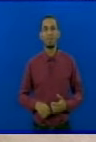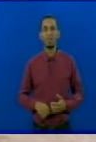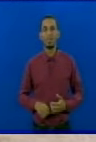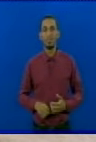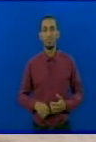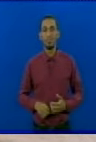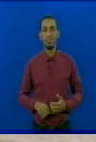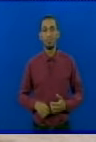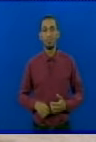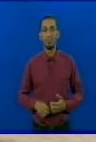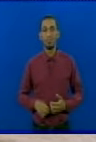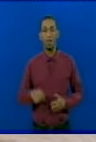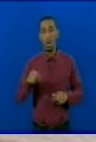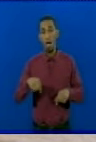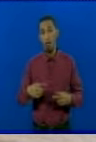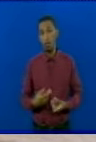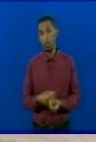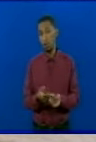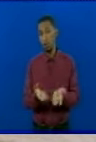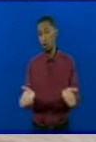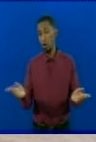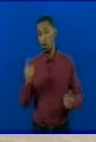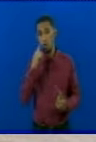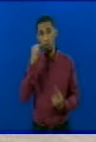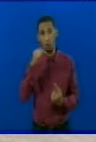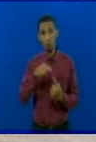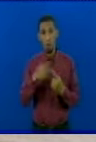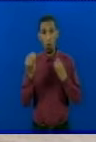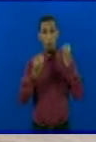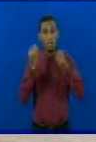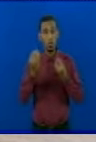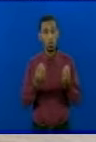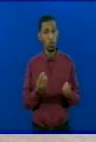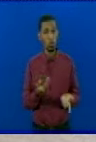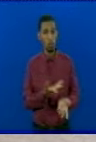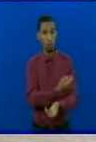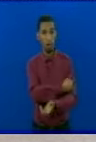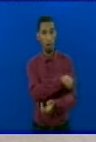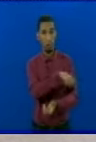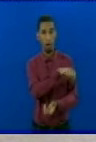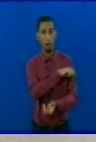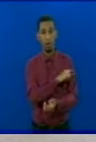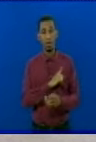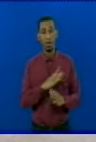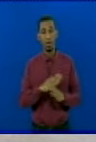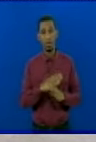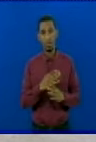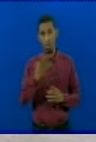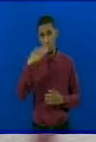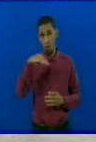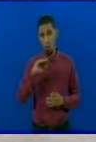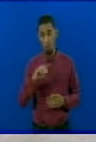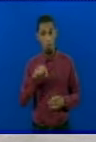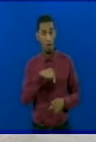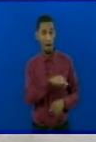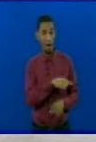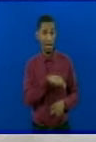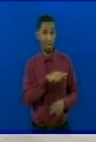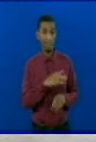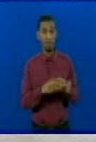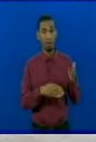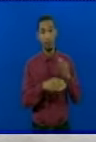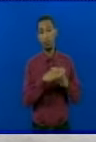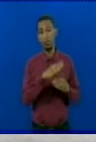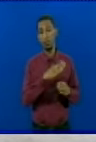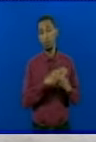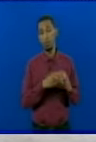y calidad del pan continúa siendo motivo de preocupación para algunos santiagueros. Hasta el distrito José Martí se llegó este equipo de